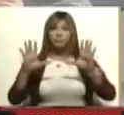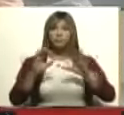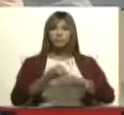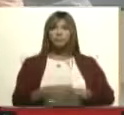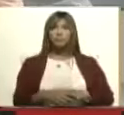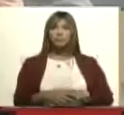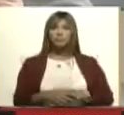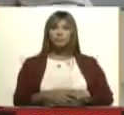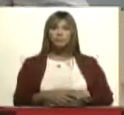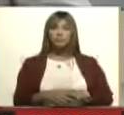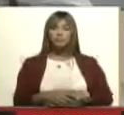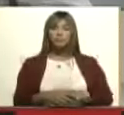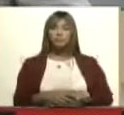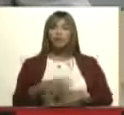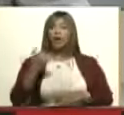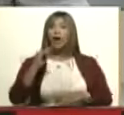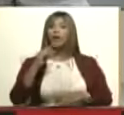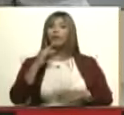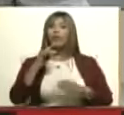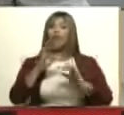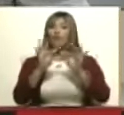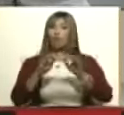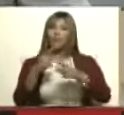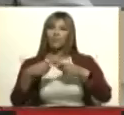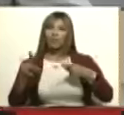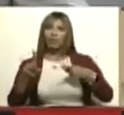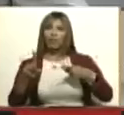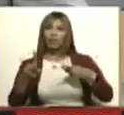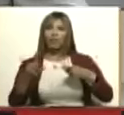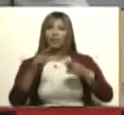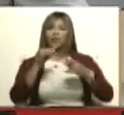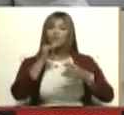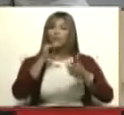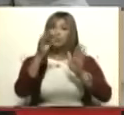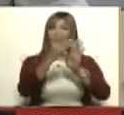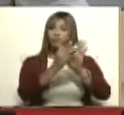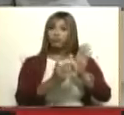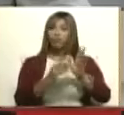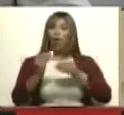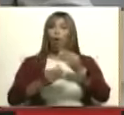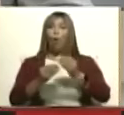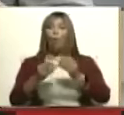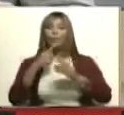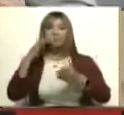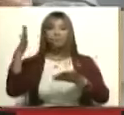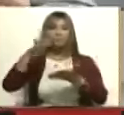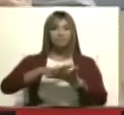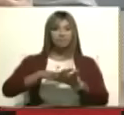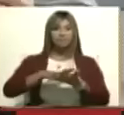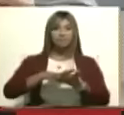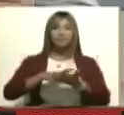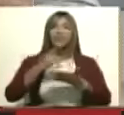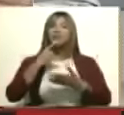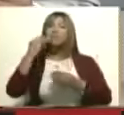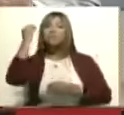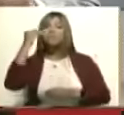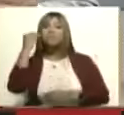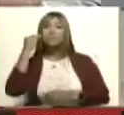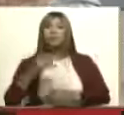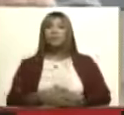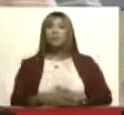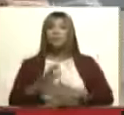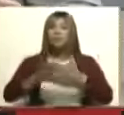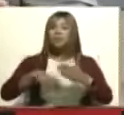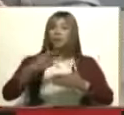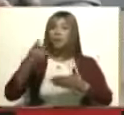en el expediente, aparece de forma diferente de cómo pudo haber sido la caída. Es decir, se presume que